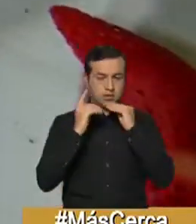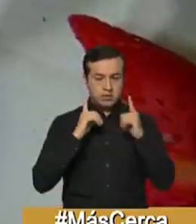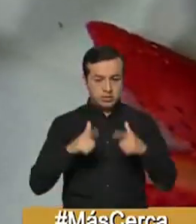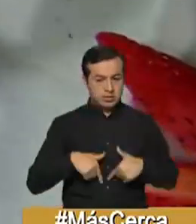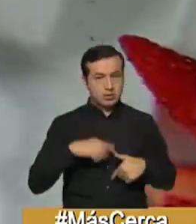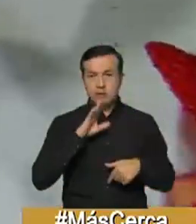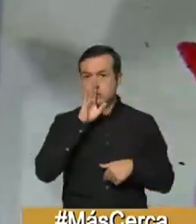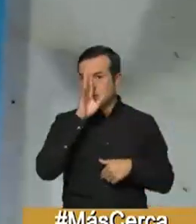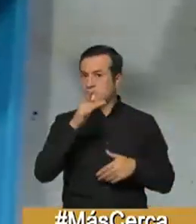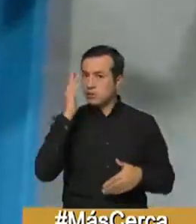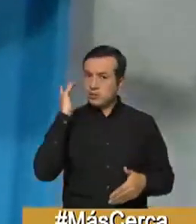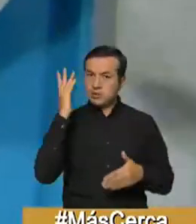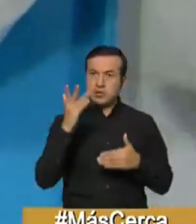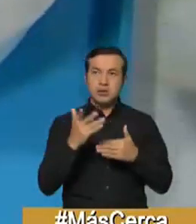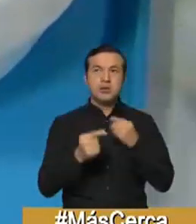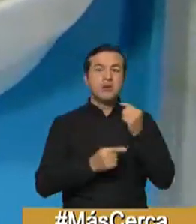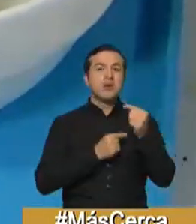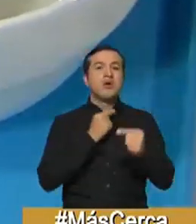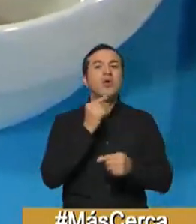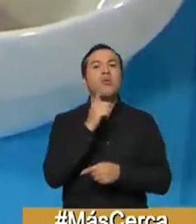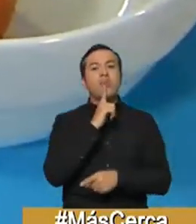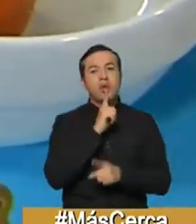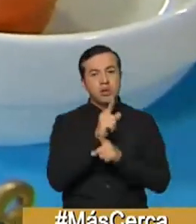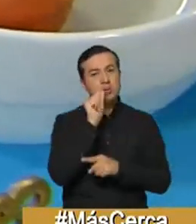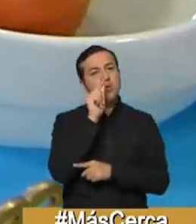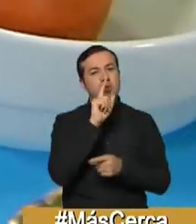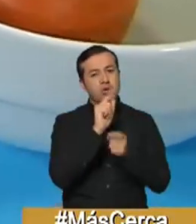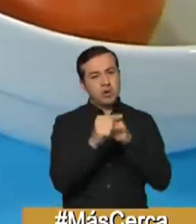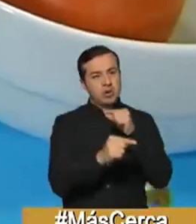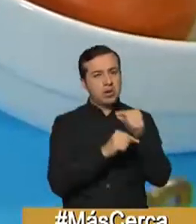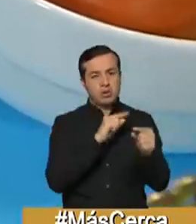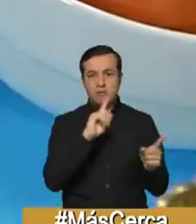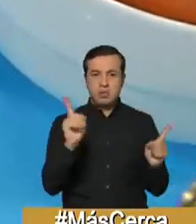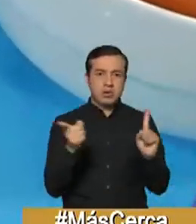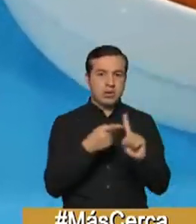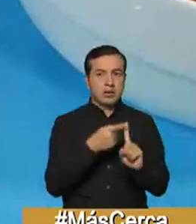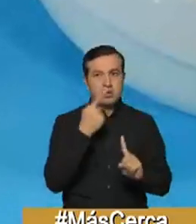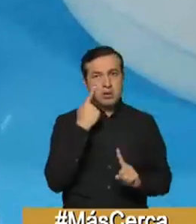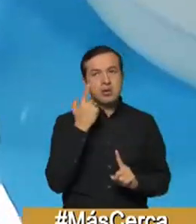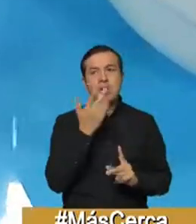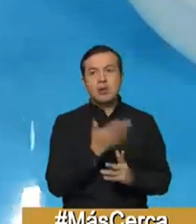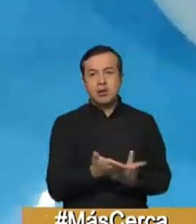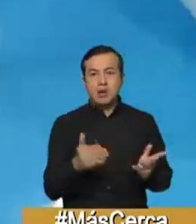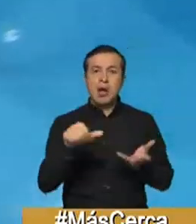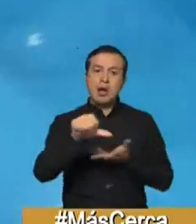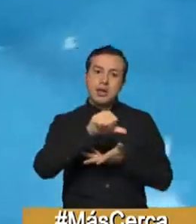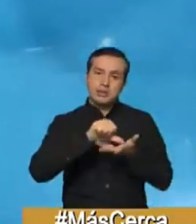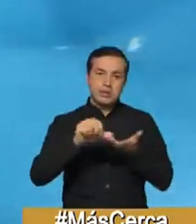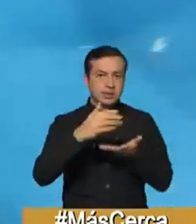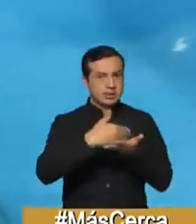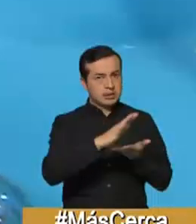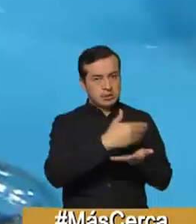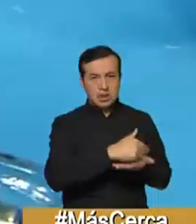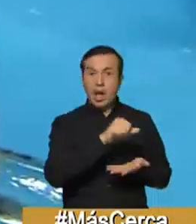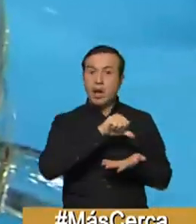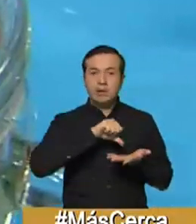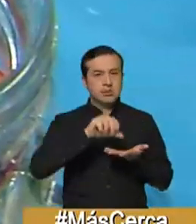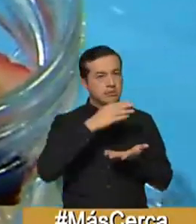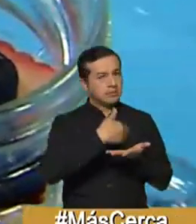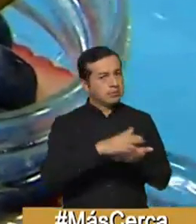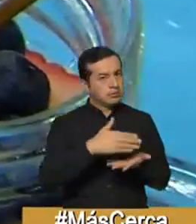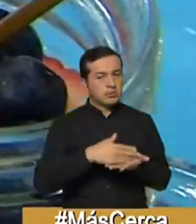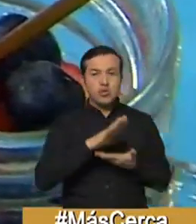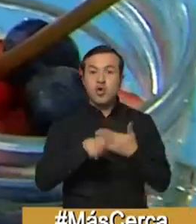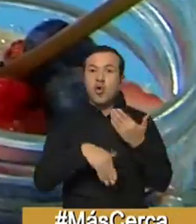desde siempre, pero ya. ¿Cómo? Se va haciendo pocos cambios. Eso. Primero vamos quitando todo tipo de aceites, vegetales, toda